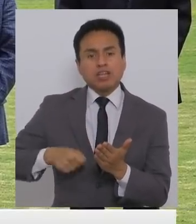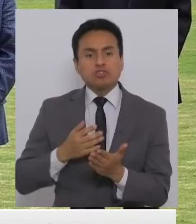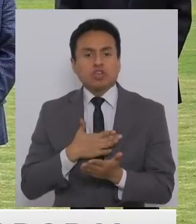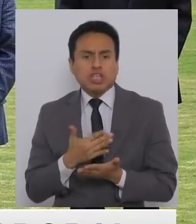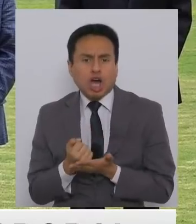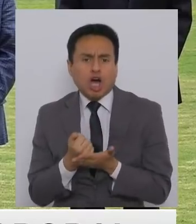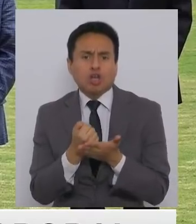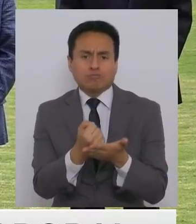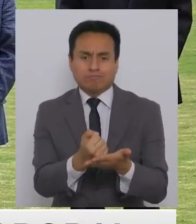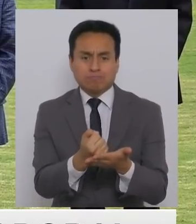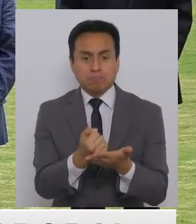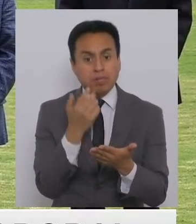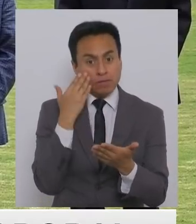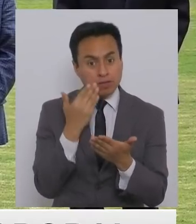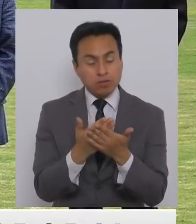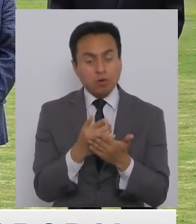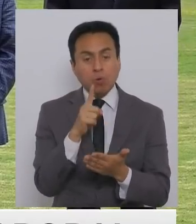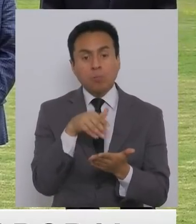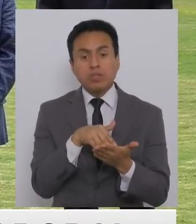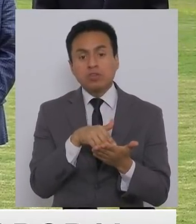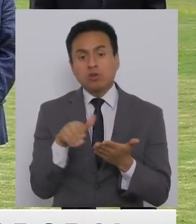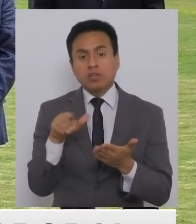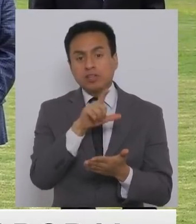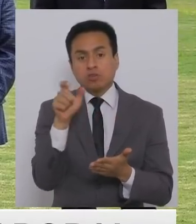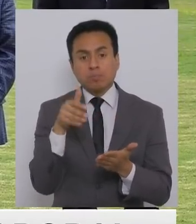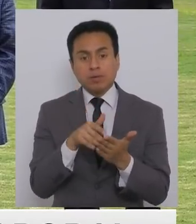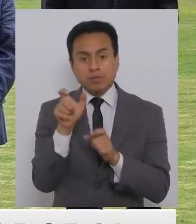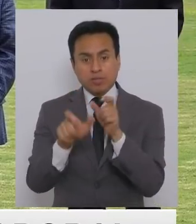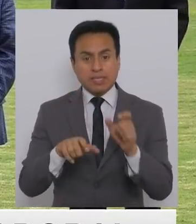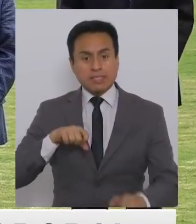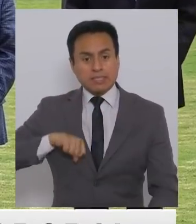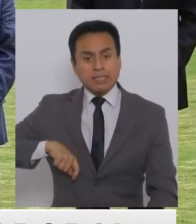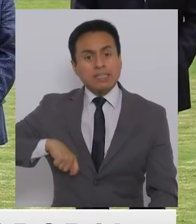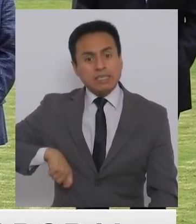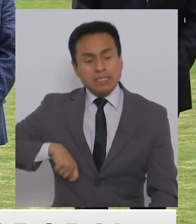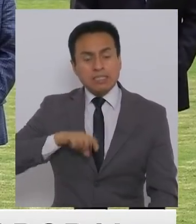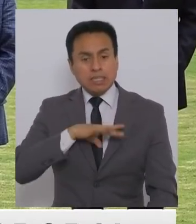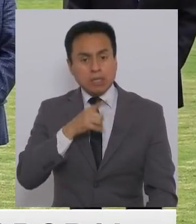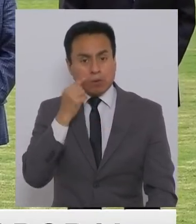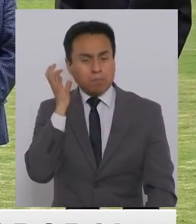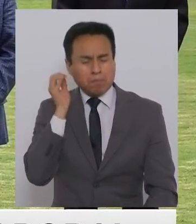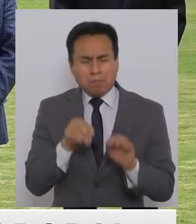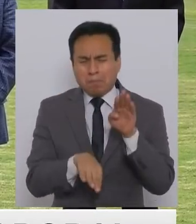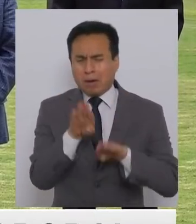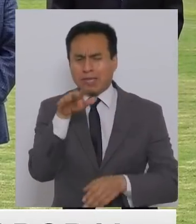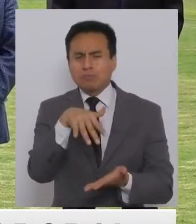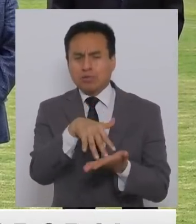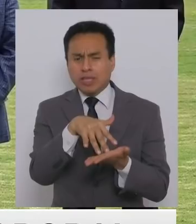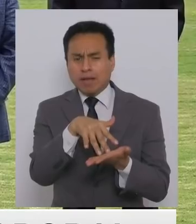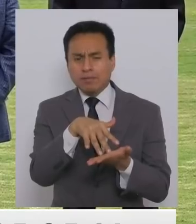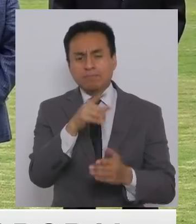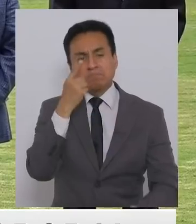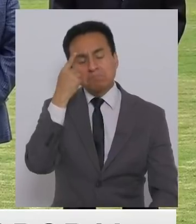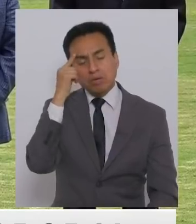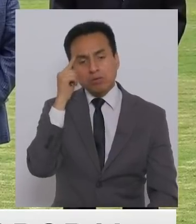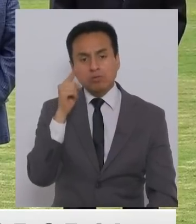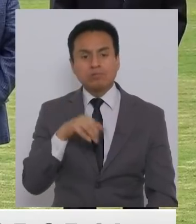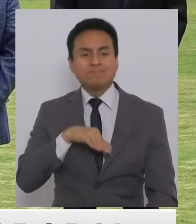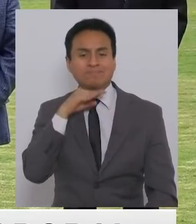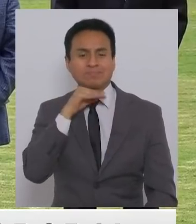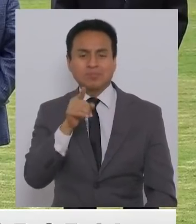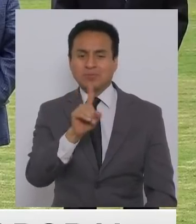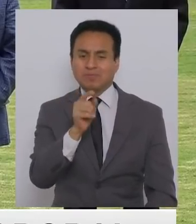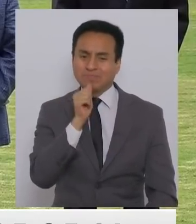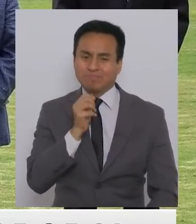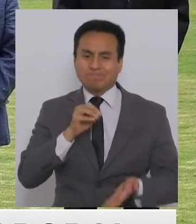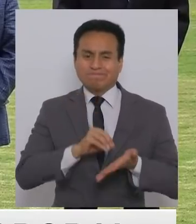Eso benefició a 1.700.000 pensionados chilenos, hombres y mujeres, los más vulnerables. Pero no es suficiente.